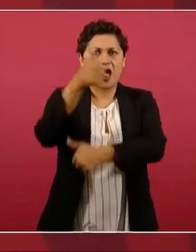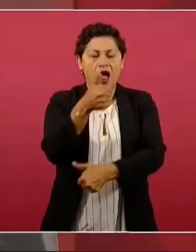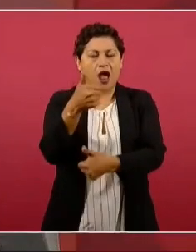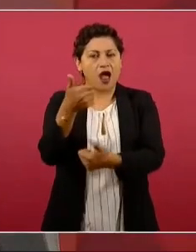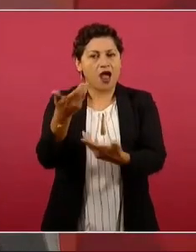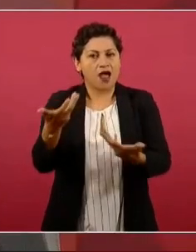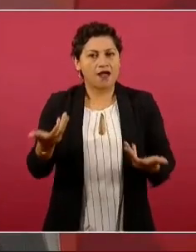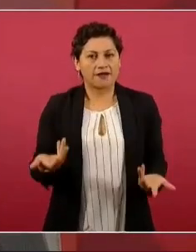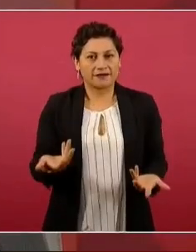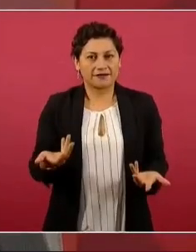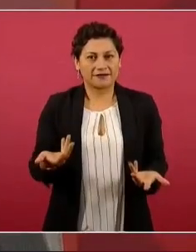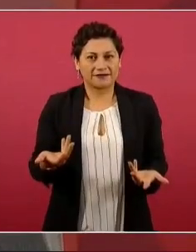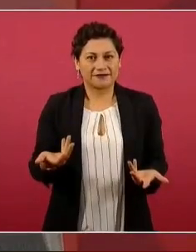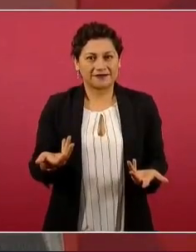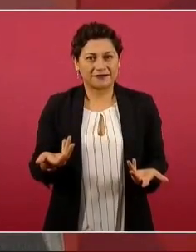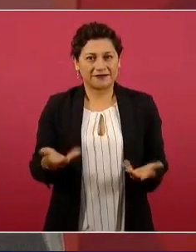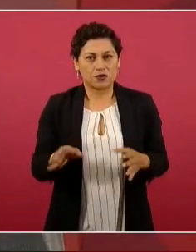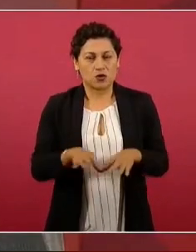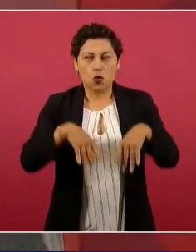¿Cómo ha progresado?